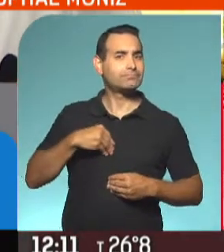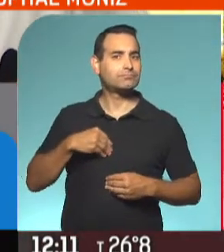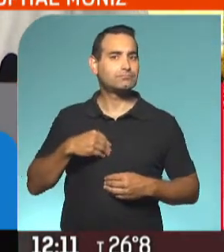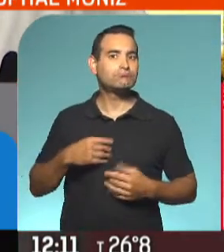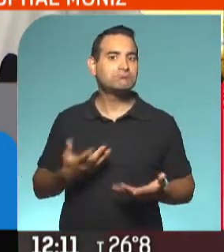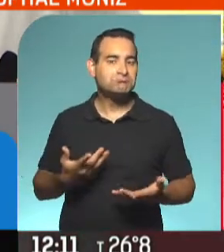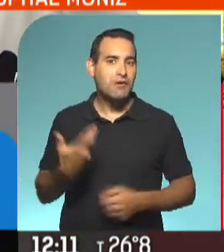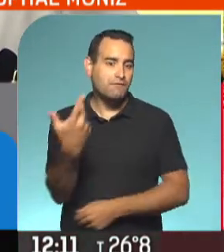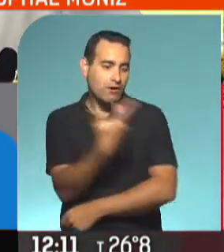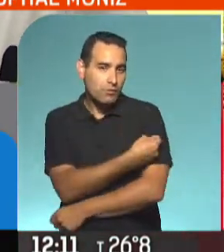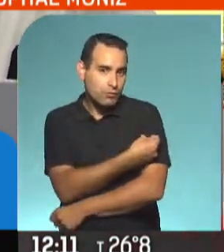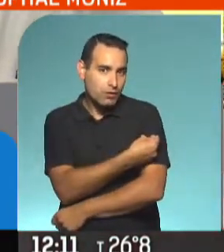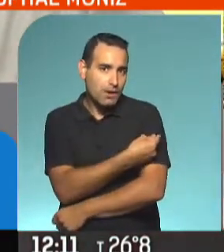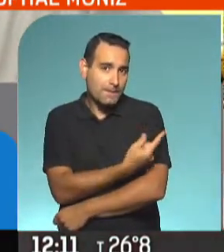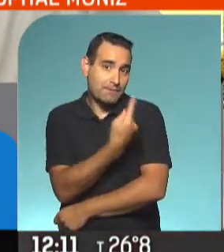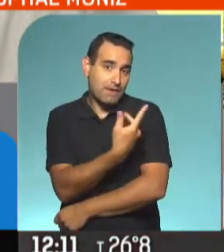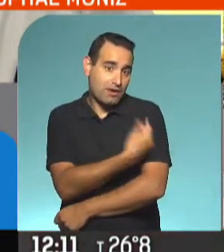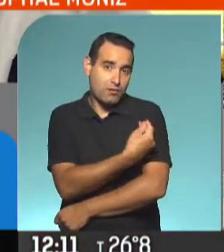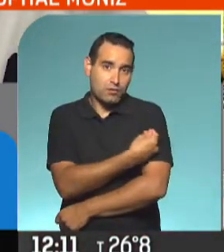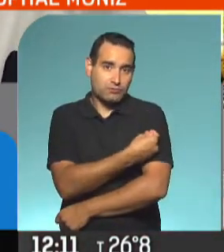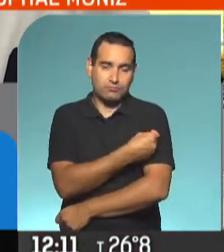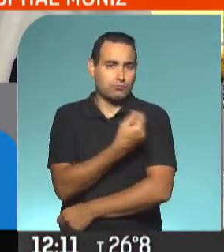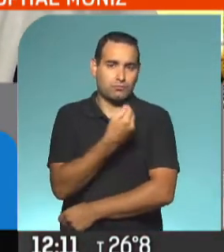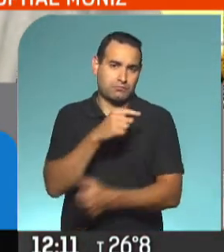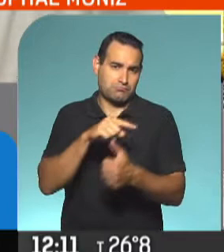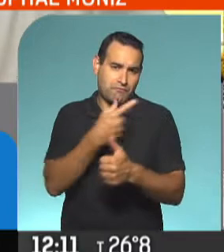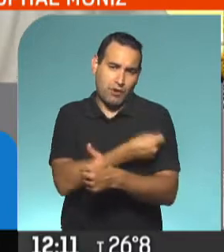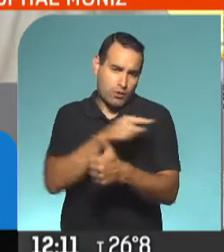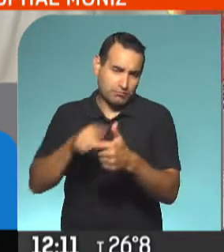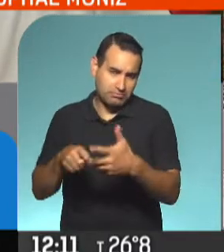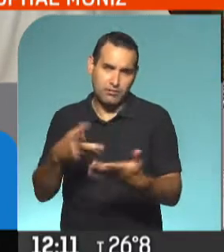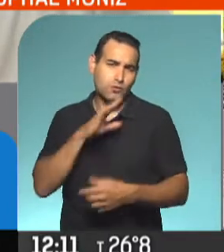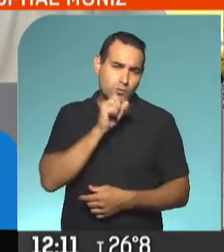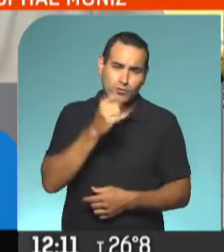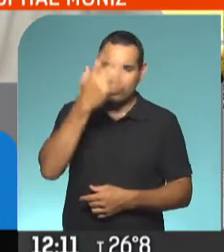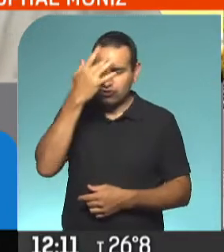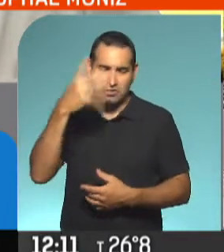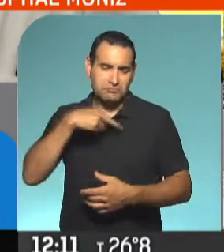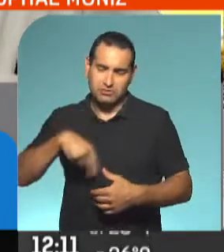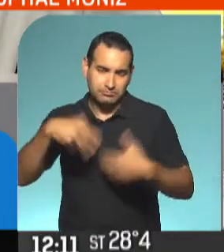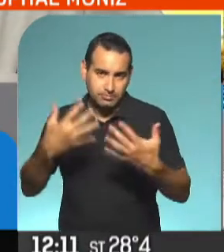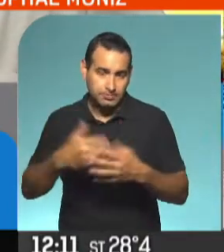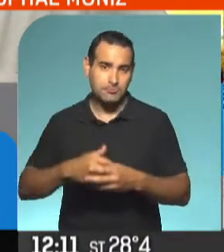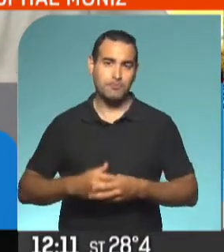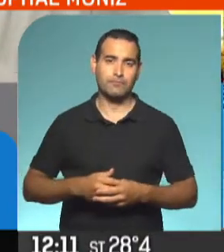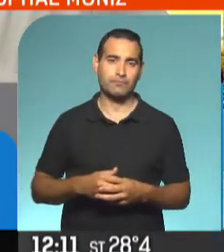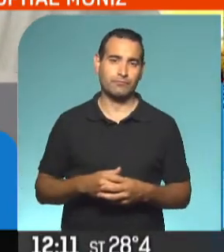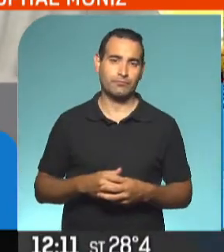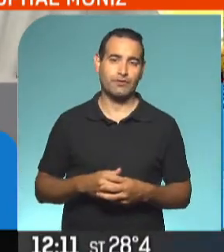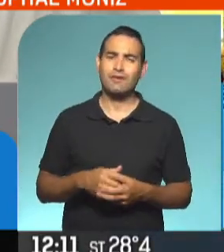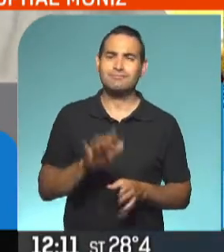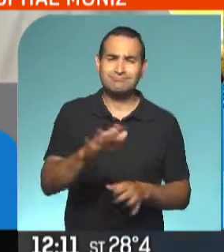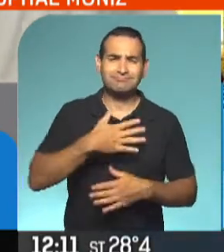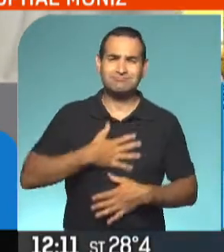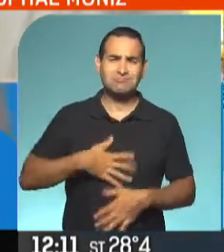generar la dosis de cualquiera de las vacunas que se aplica y que es normal, que forma parte de lo cotidiano por la aplicación de una vacuna? Que no le va a